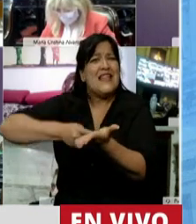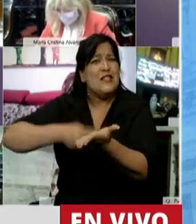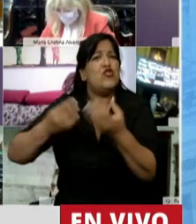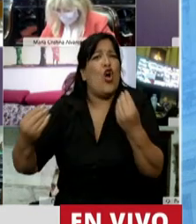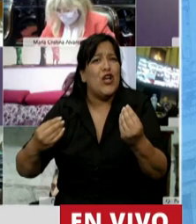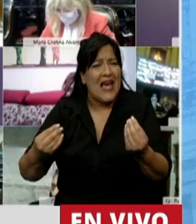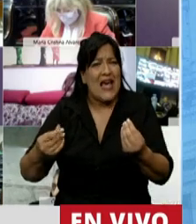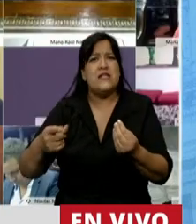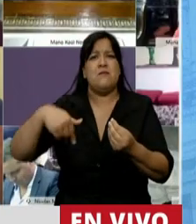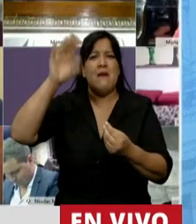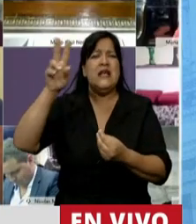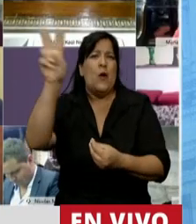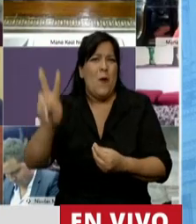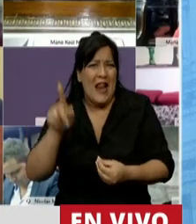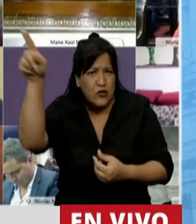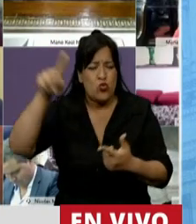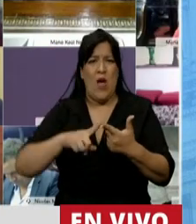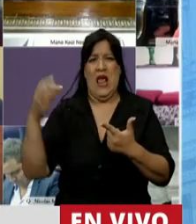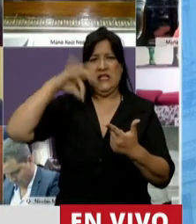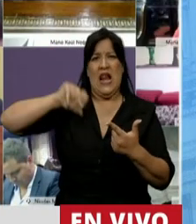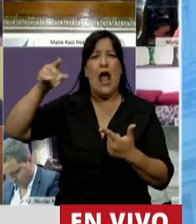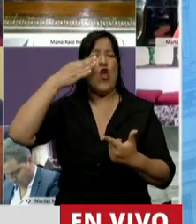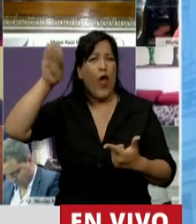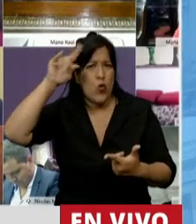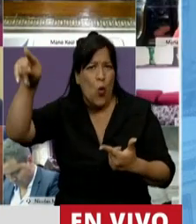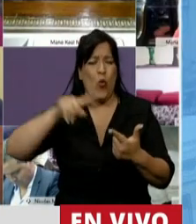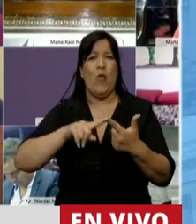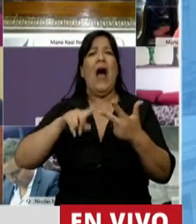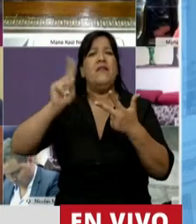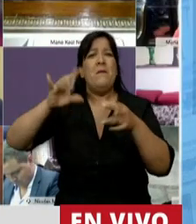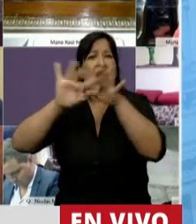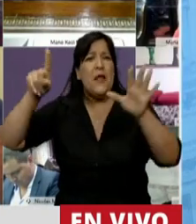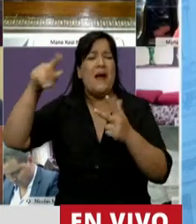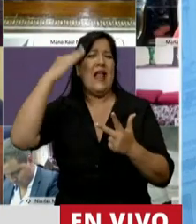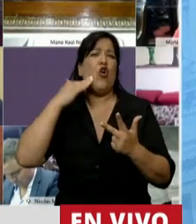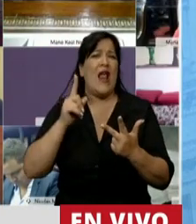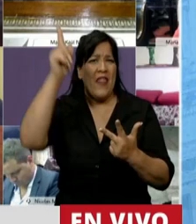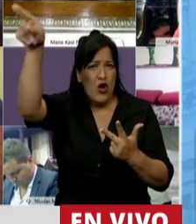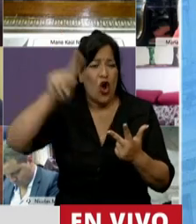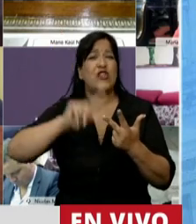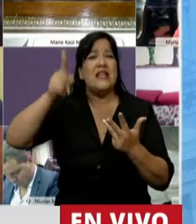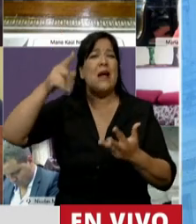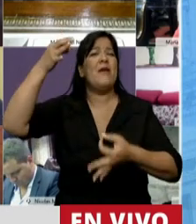la abundancia de Venezuela, a los salarios de Cuba, a la libertad de Corea del Norte y a la